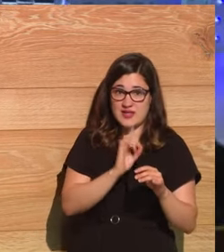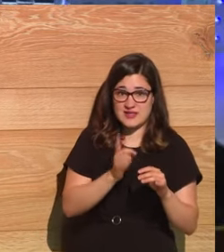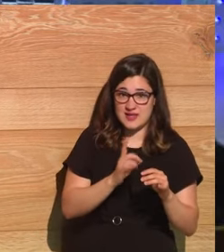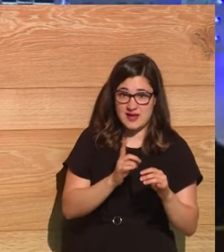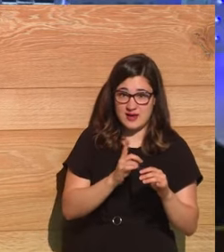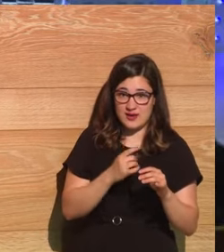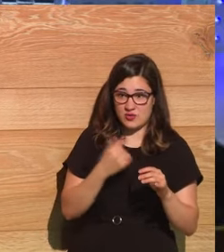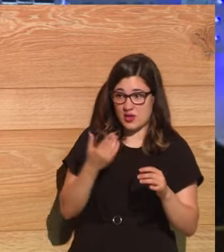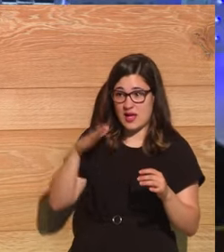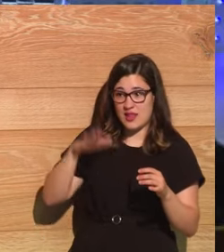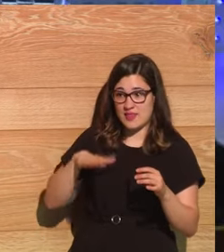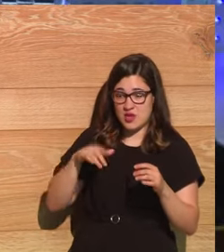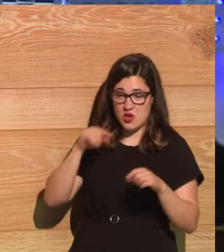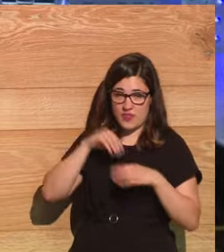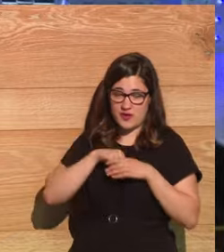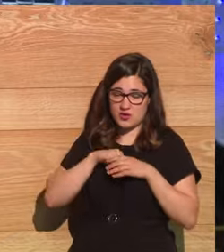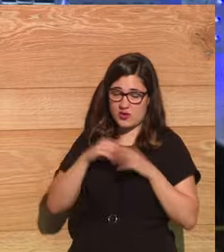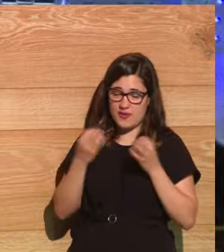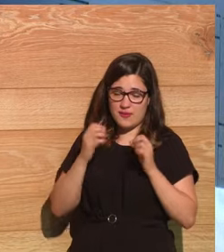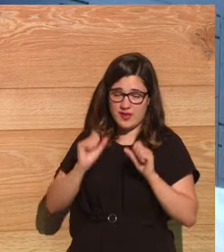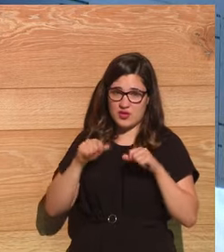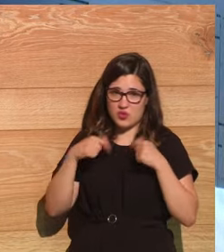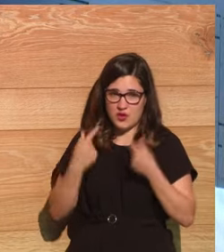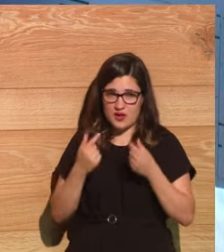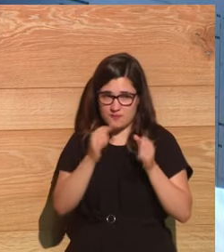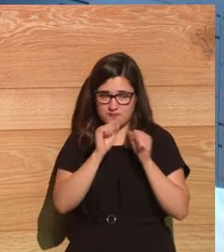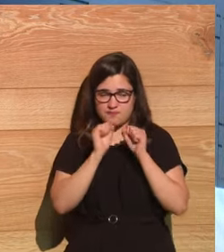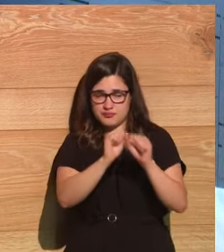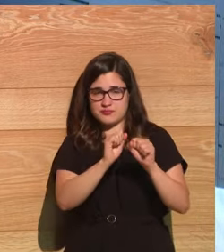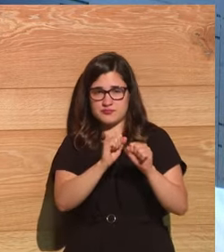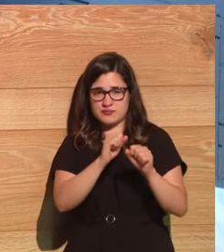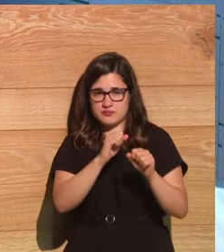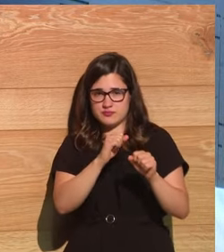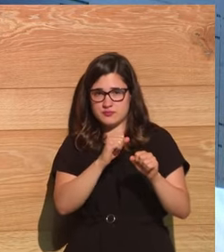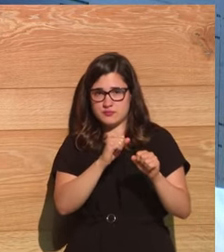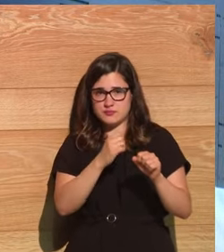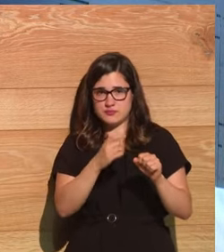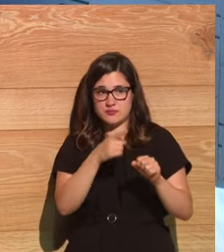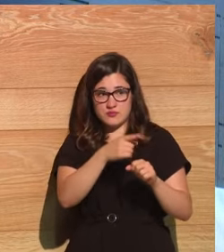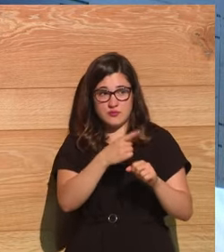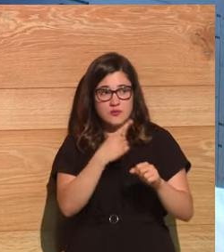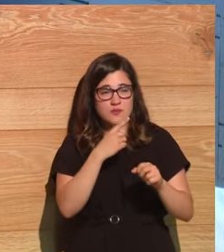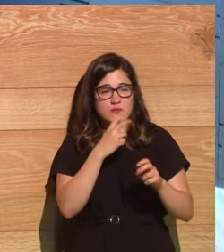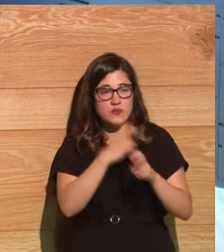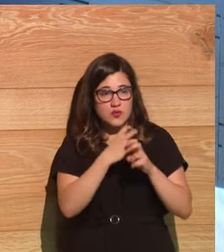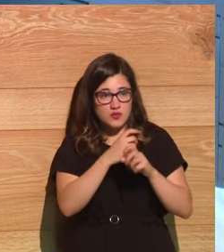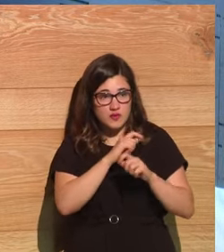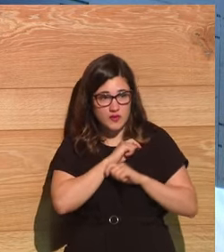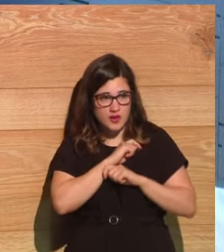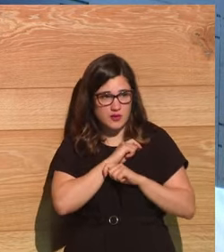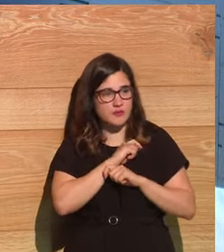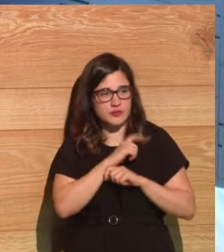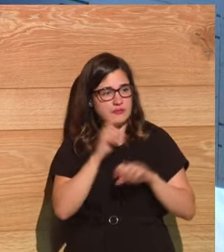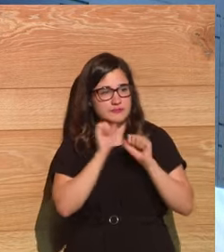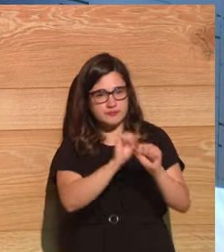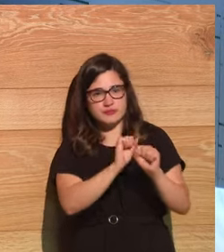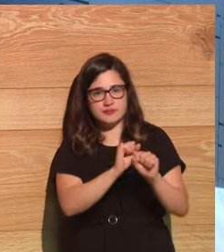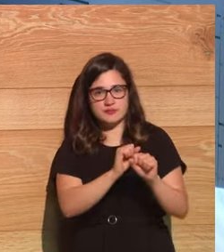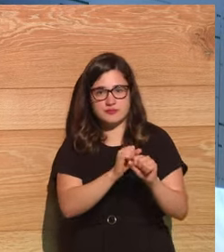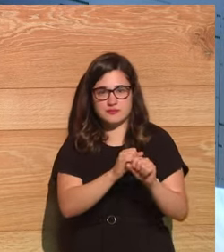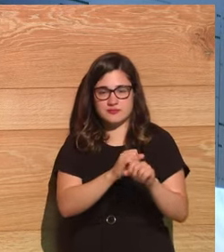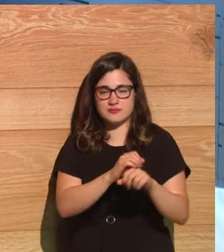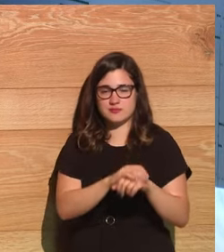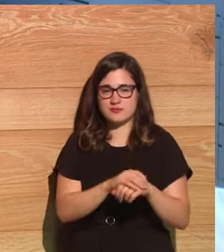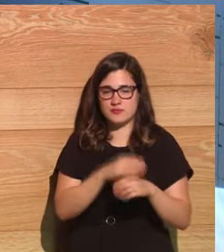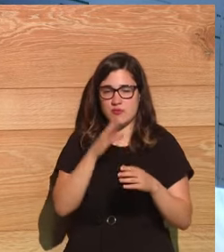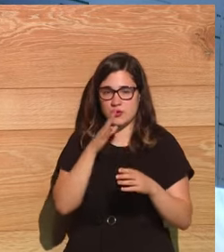un instinto a rechazar aquello que estaba al alcance de su mano y la boca y que probablemente fuera lo que provocaba la intoxicación, pues tenía más opciones de morir. Entonces ahí